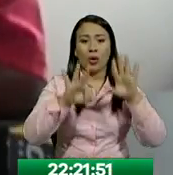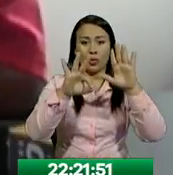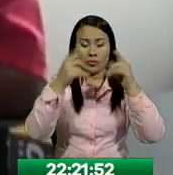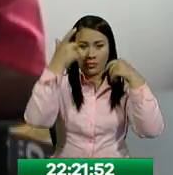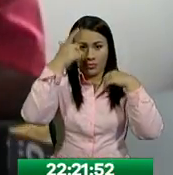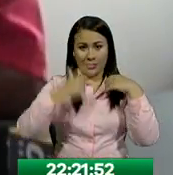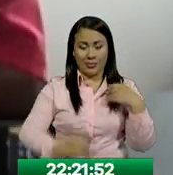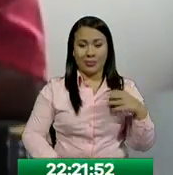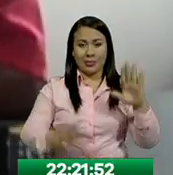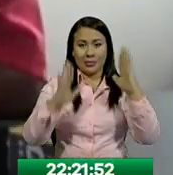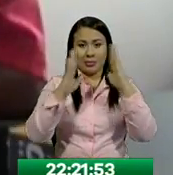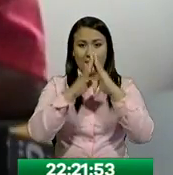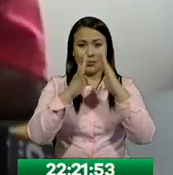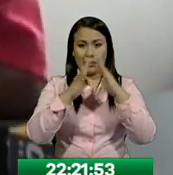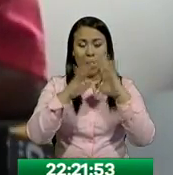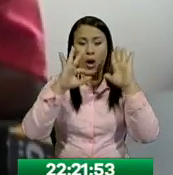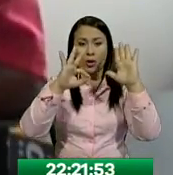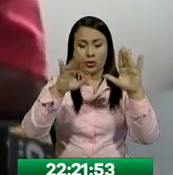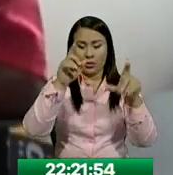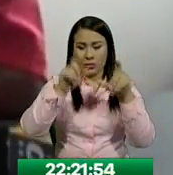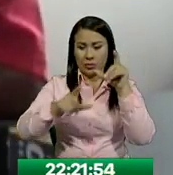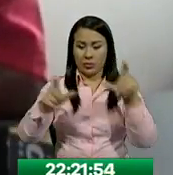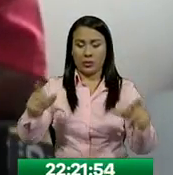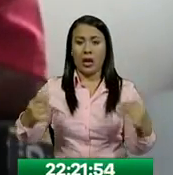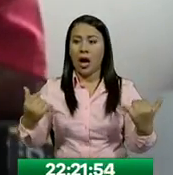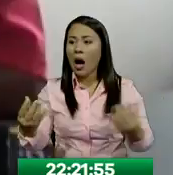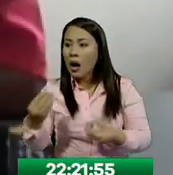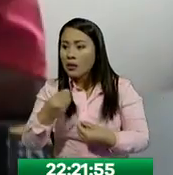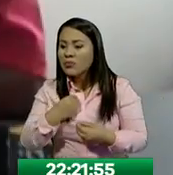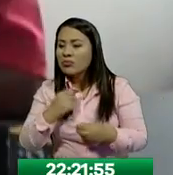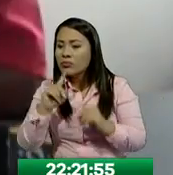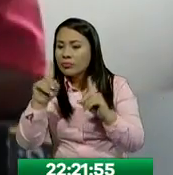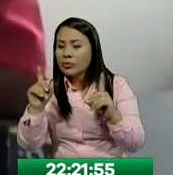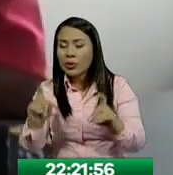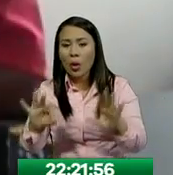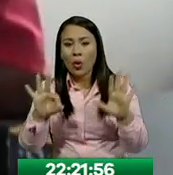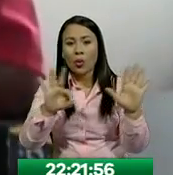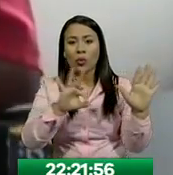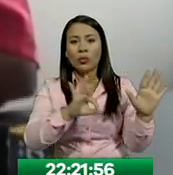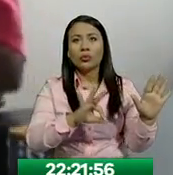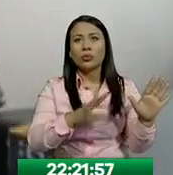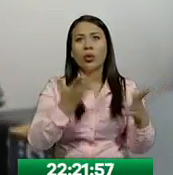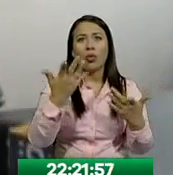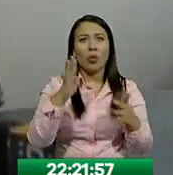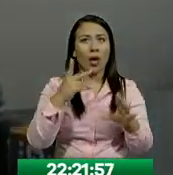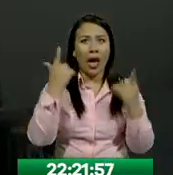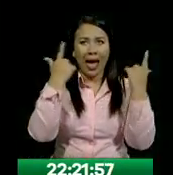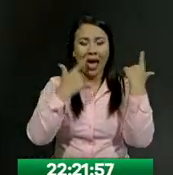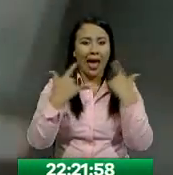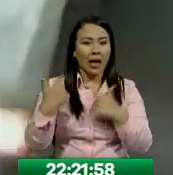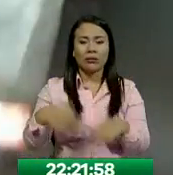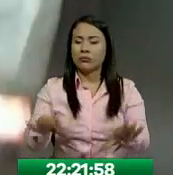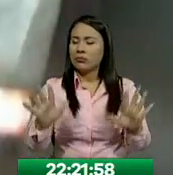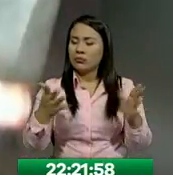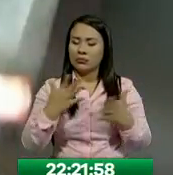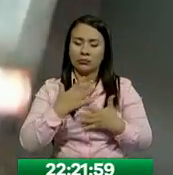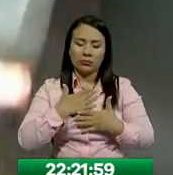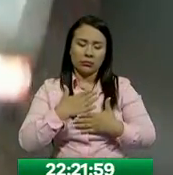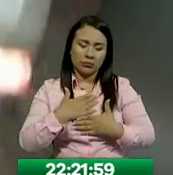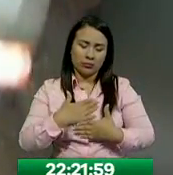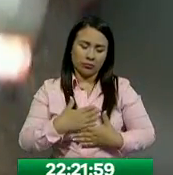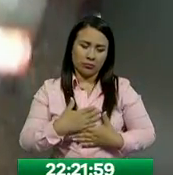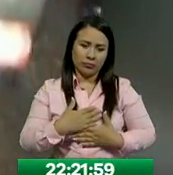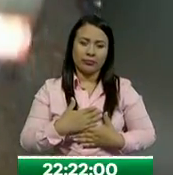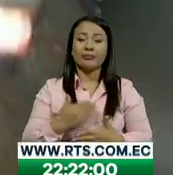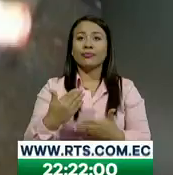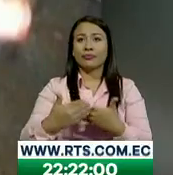personas, de las cuales ninguna ha tenido ninguna situación que lamentar. Las explosiones ocurrieron